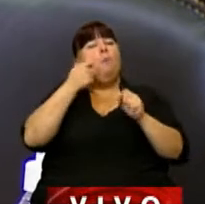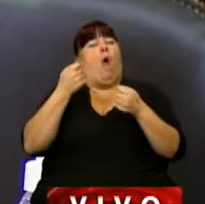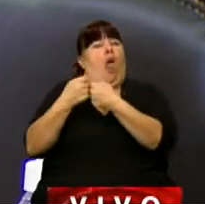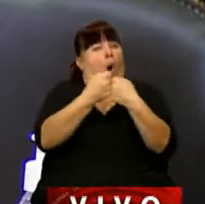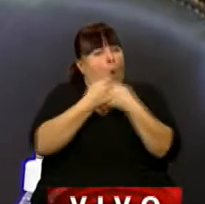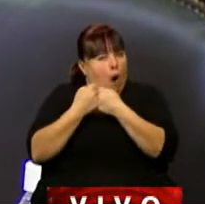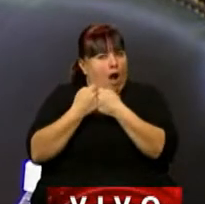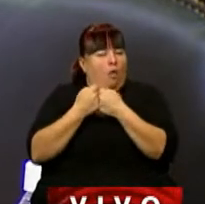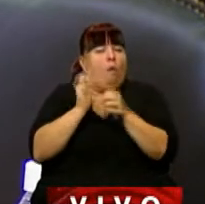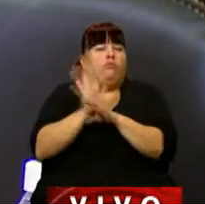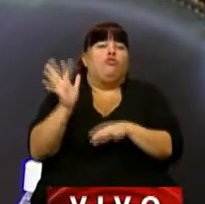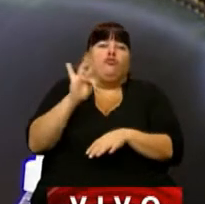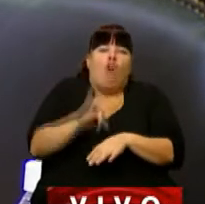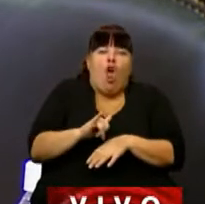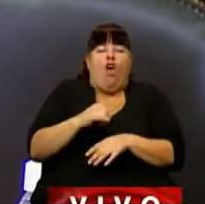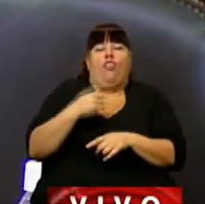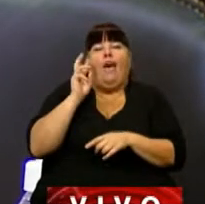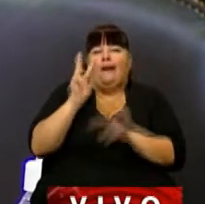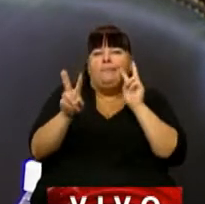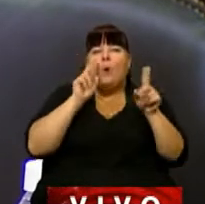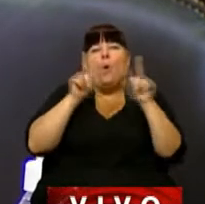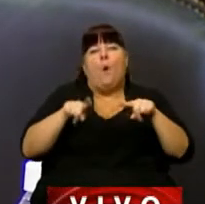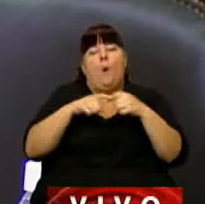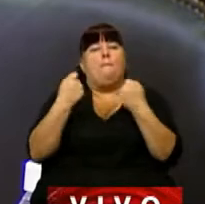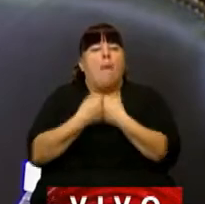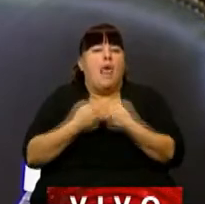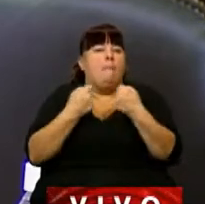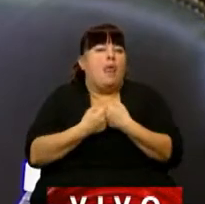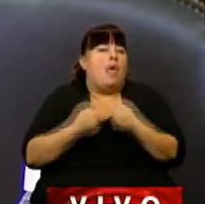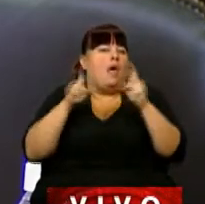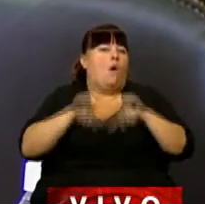que todos los días nos ofrece capítulos de peleas intestinas.